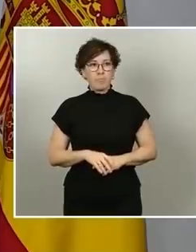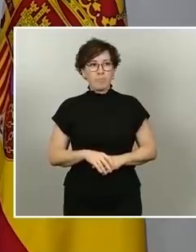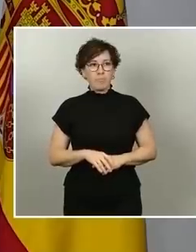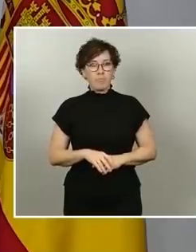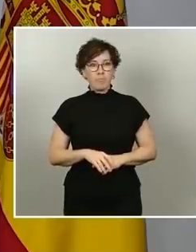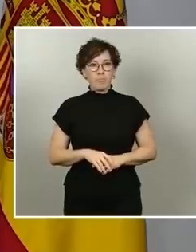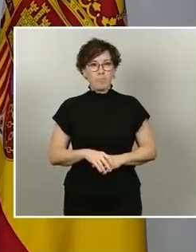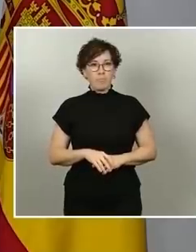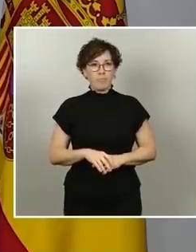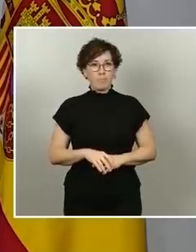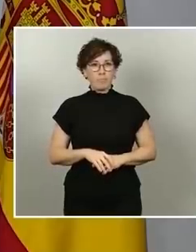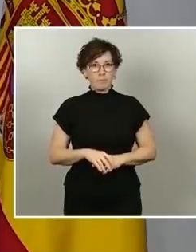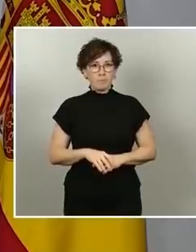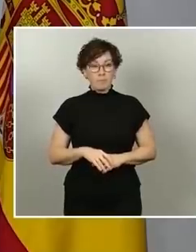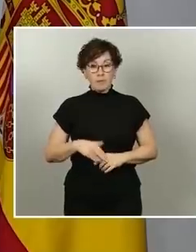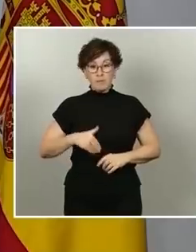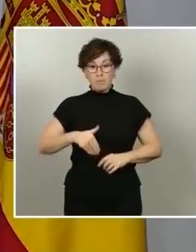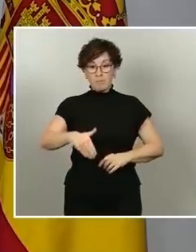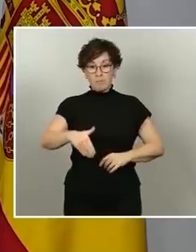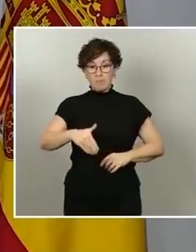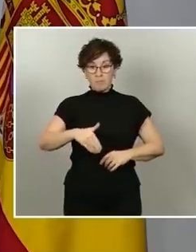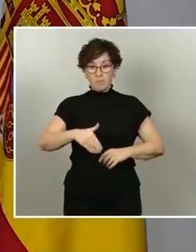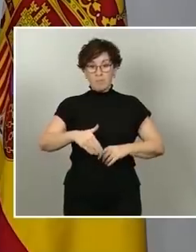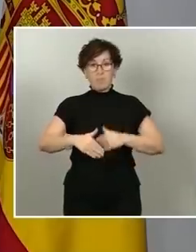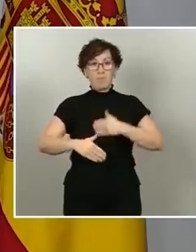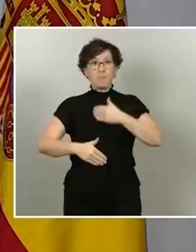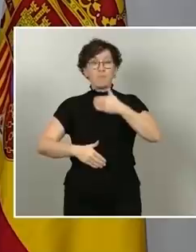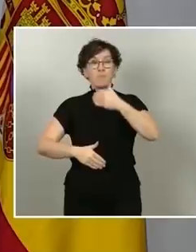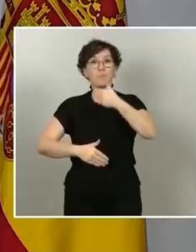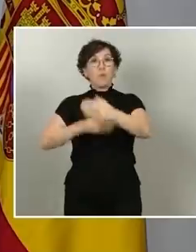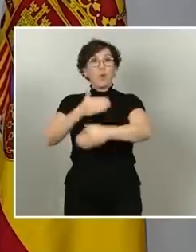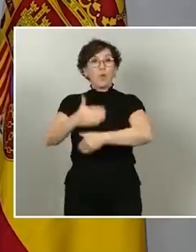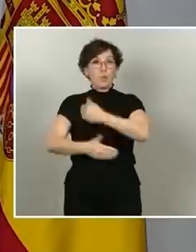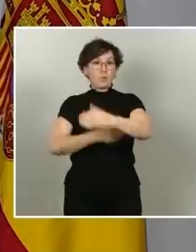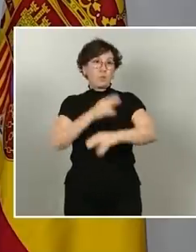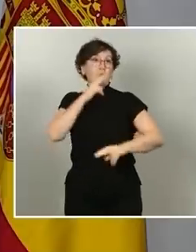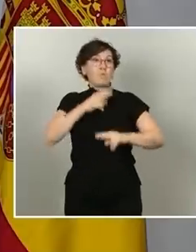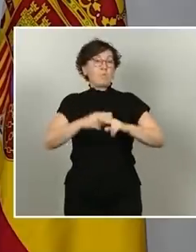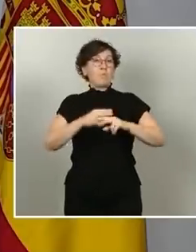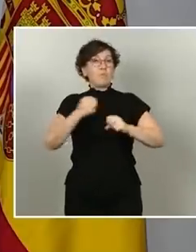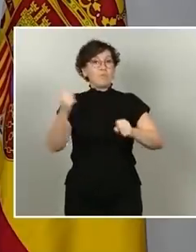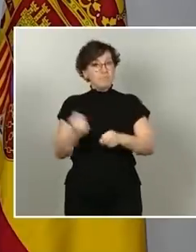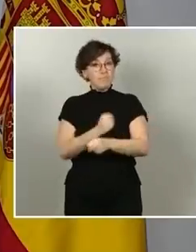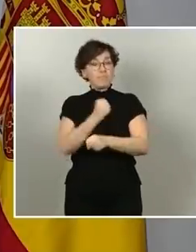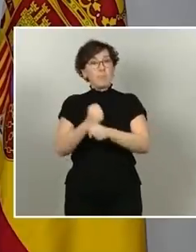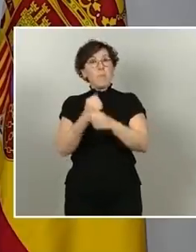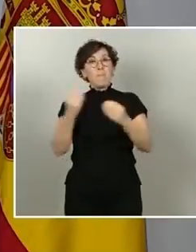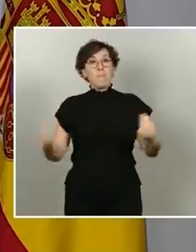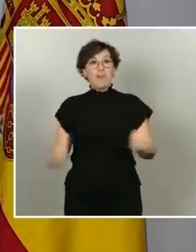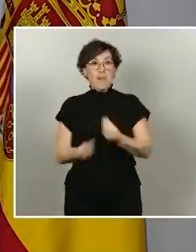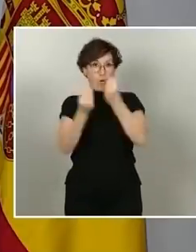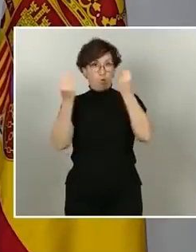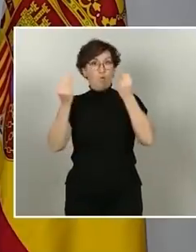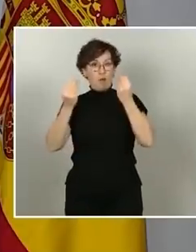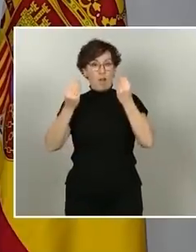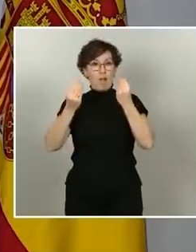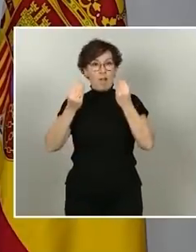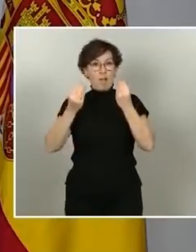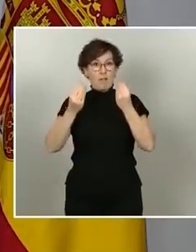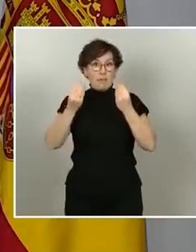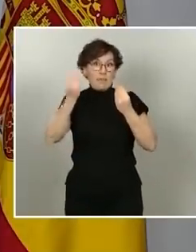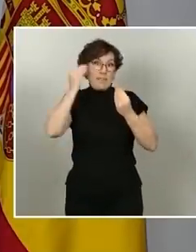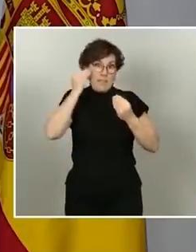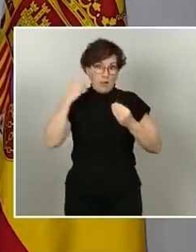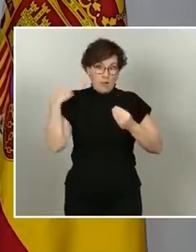millones se darían teniendo en cuenta lo que acabo de leer, que es del diario de sesiones. Oiga, y